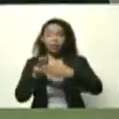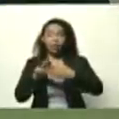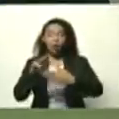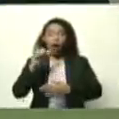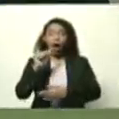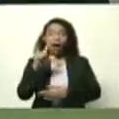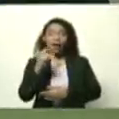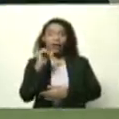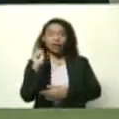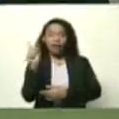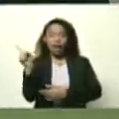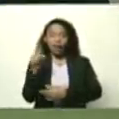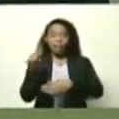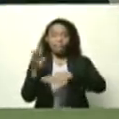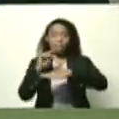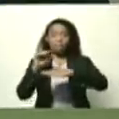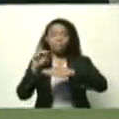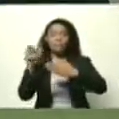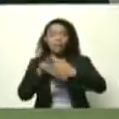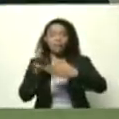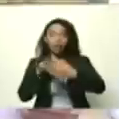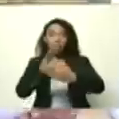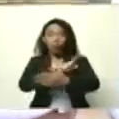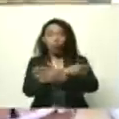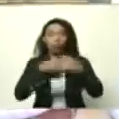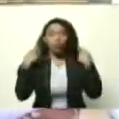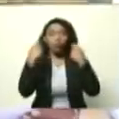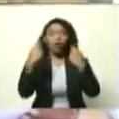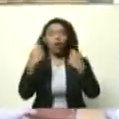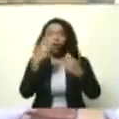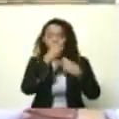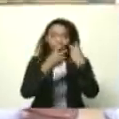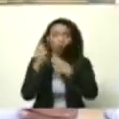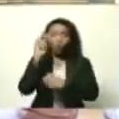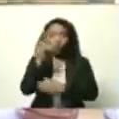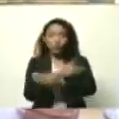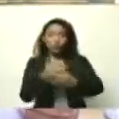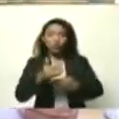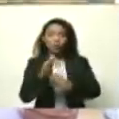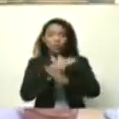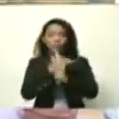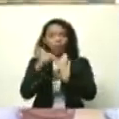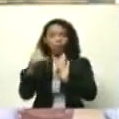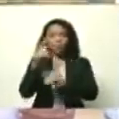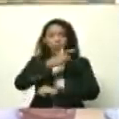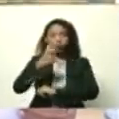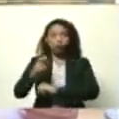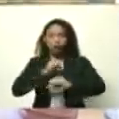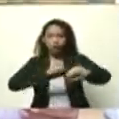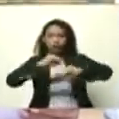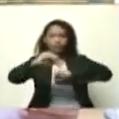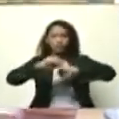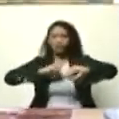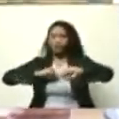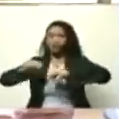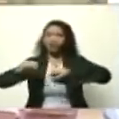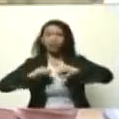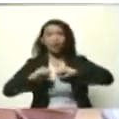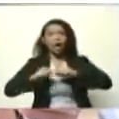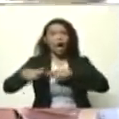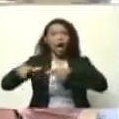Padrón, ministro de Turismo del Poder Popular para el Turismo, que más de 2,5 millones de personas se movilizaron a